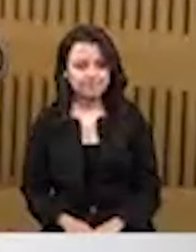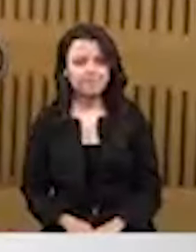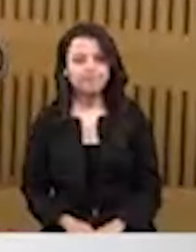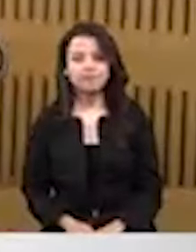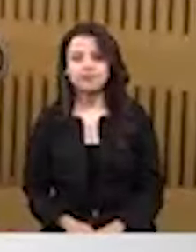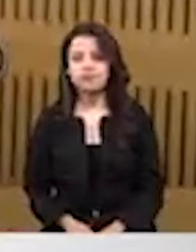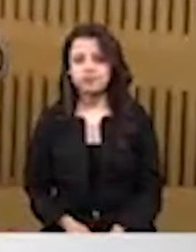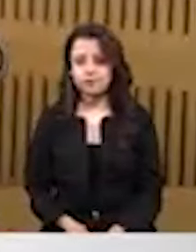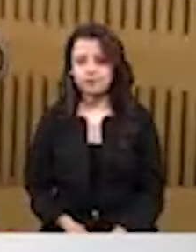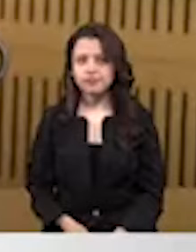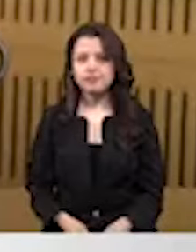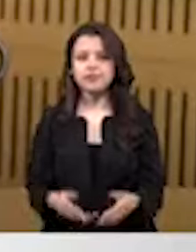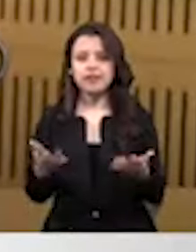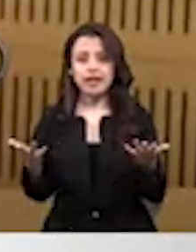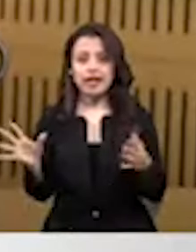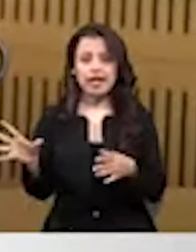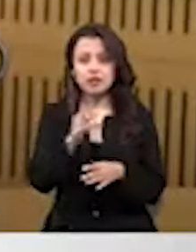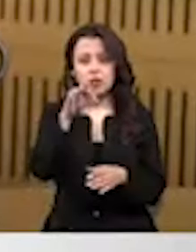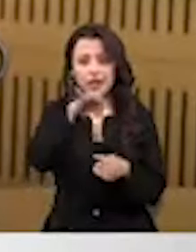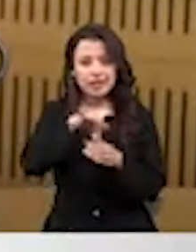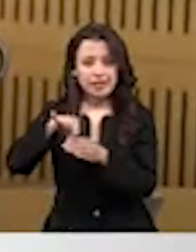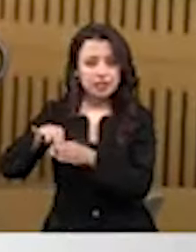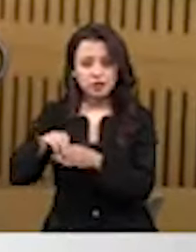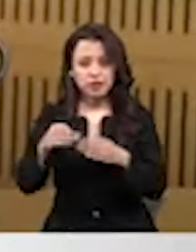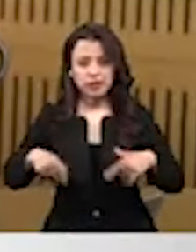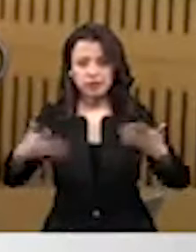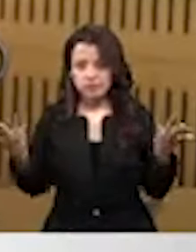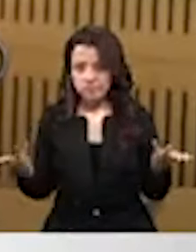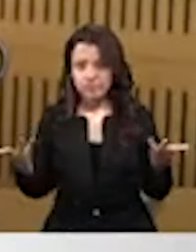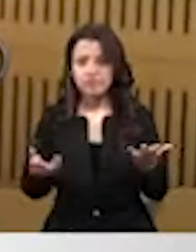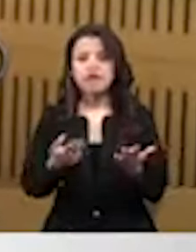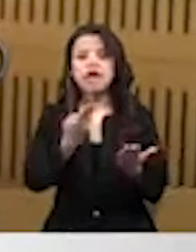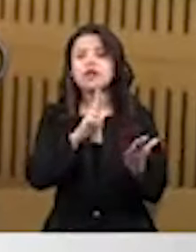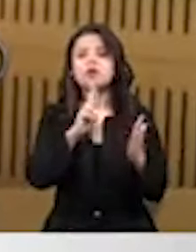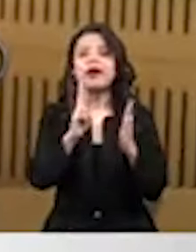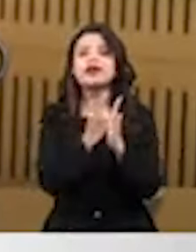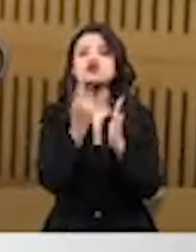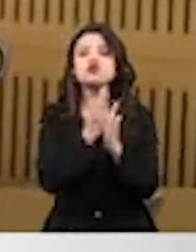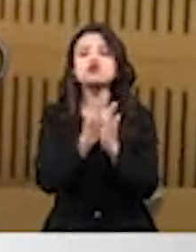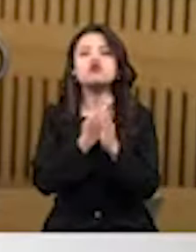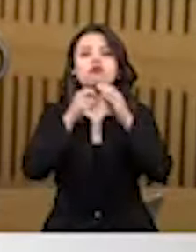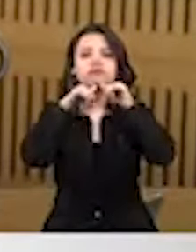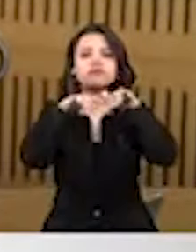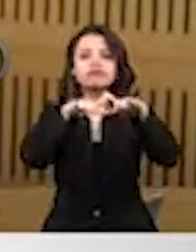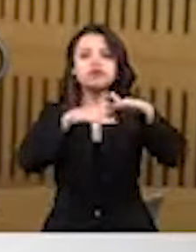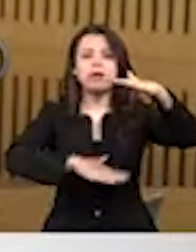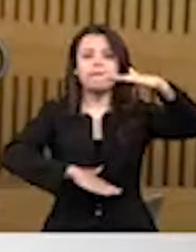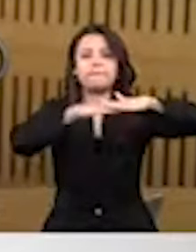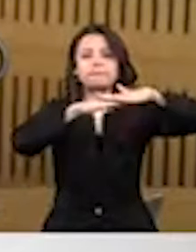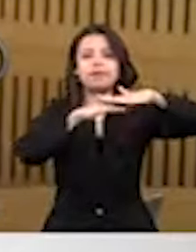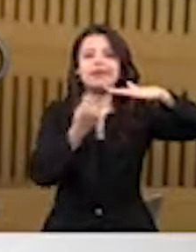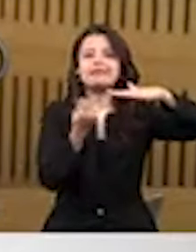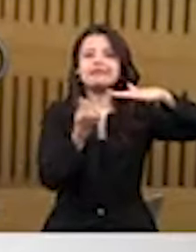elecciones populares, el Consejo Nacional Electoral emite una resolución en donde pone los topes de dinero, de